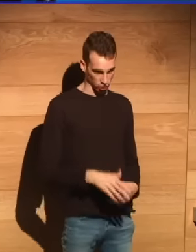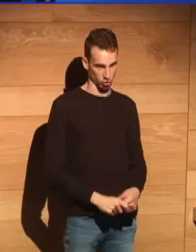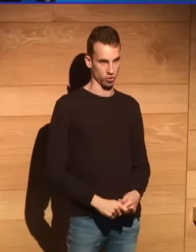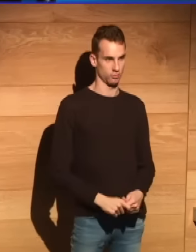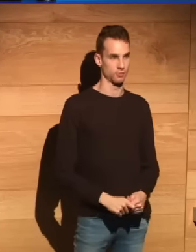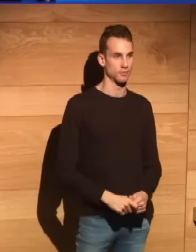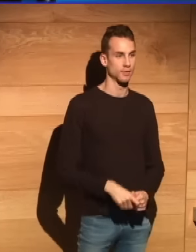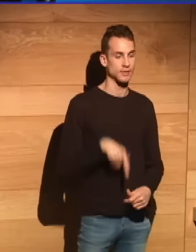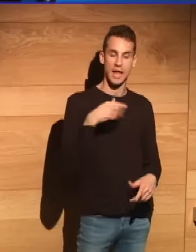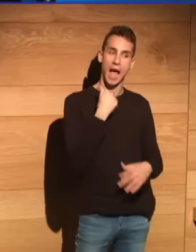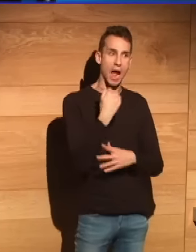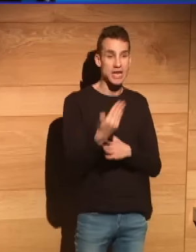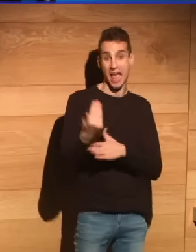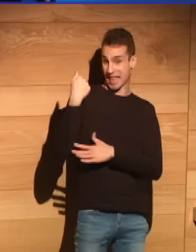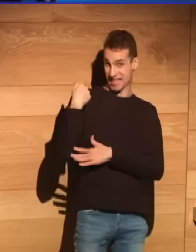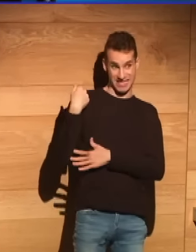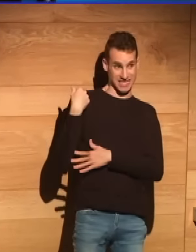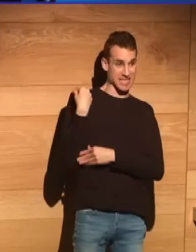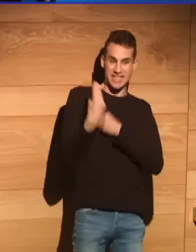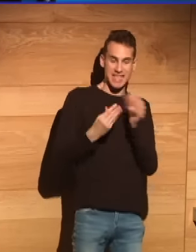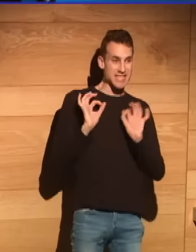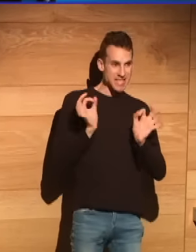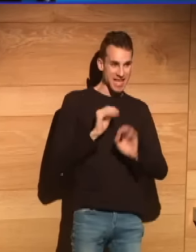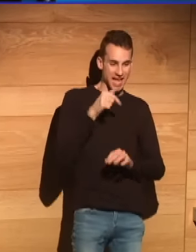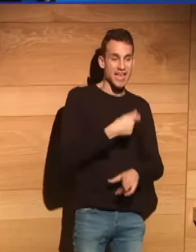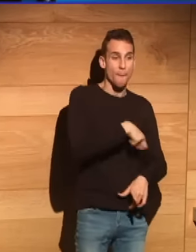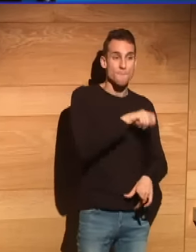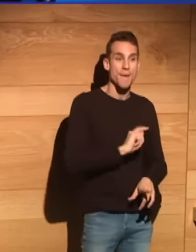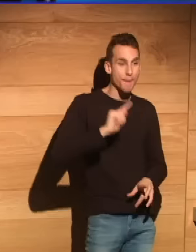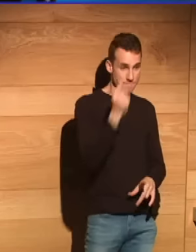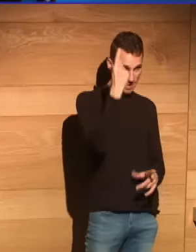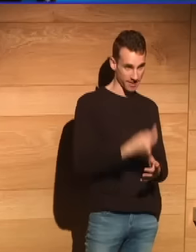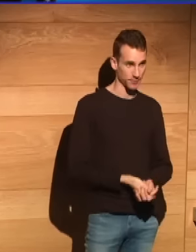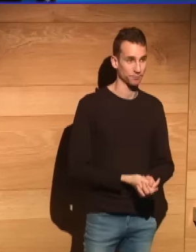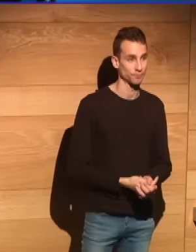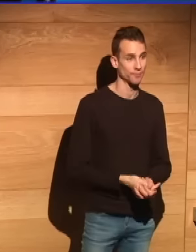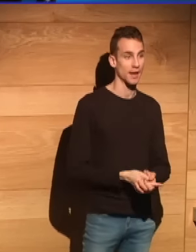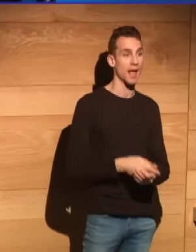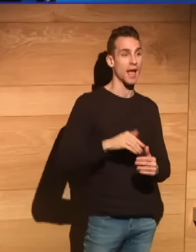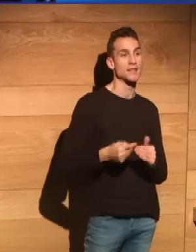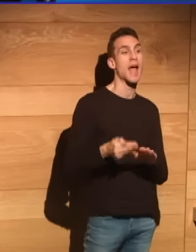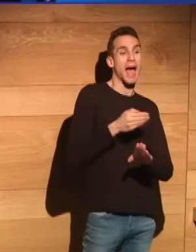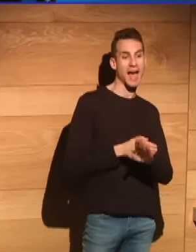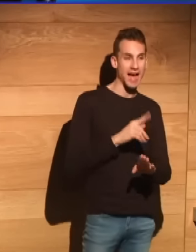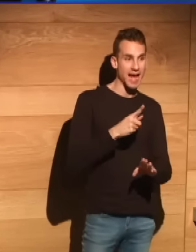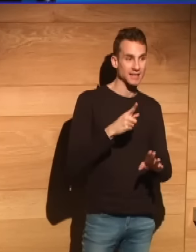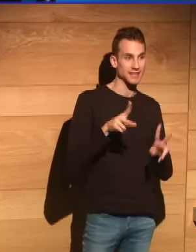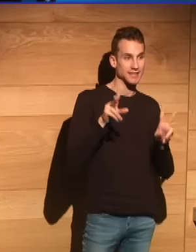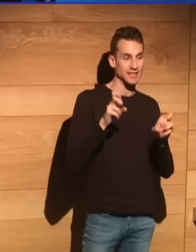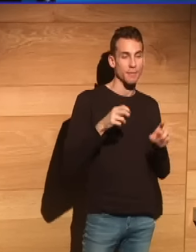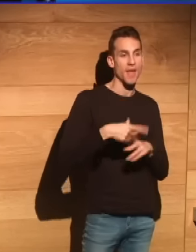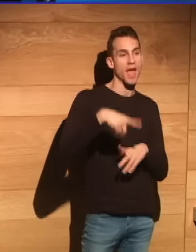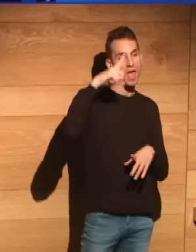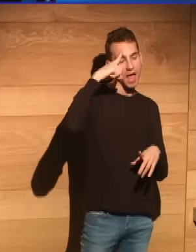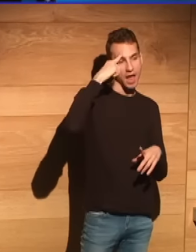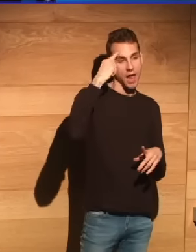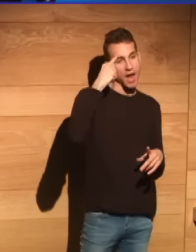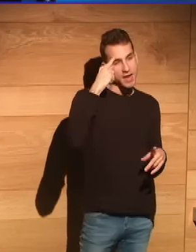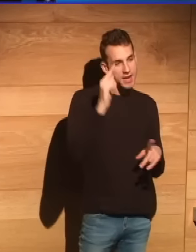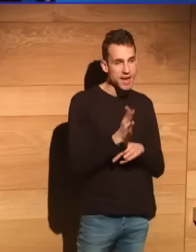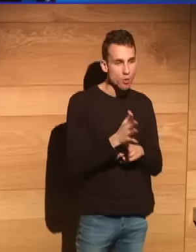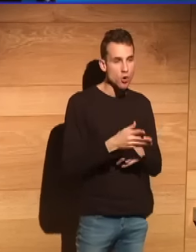hecho nunca nadie antes y que lo estamos haciendo por primera vez. Antes de que se termine de desarrollar todos los temas de neurotecnología, que